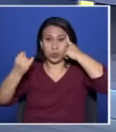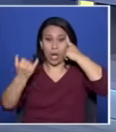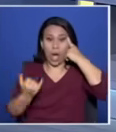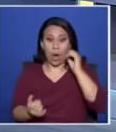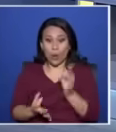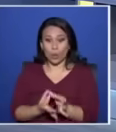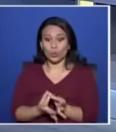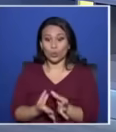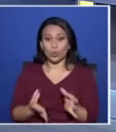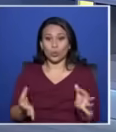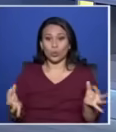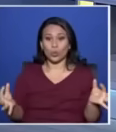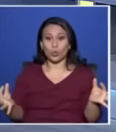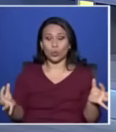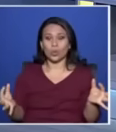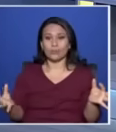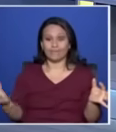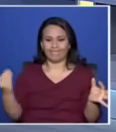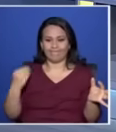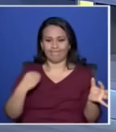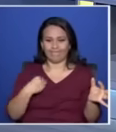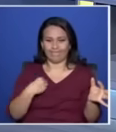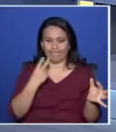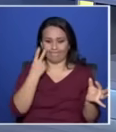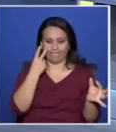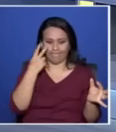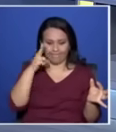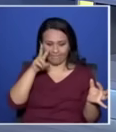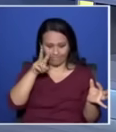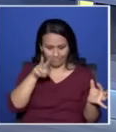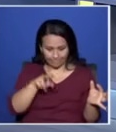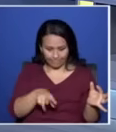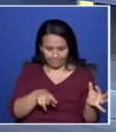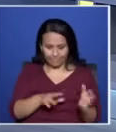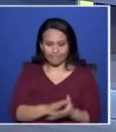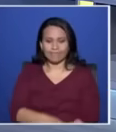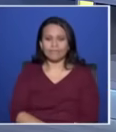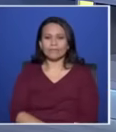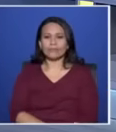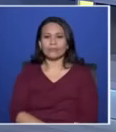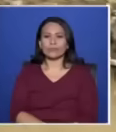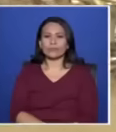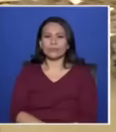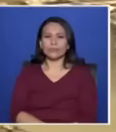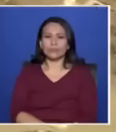tuberías de agua potable. Henry Dueñas acudió al sitio y constató las afectaciones.